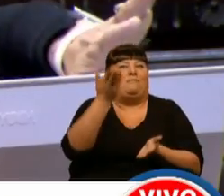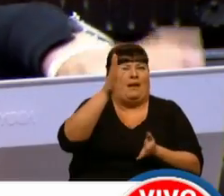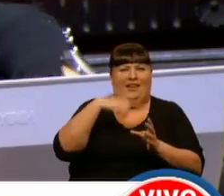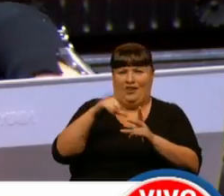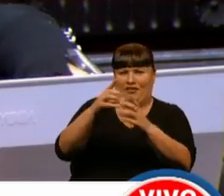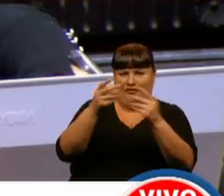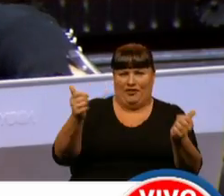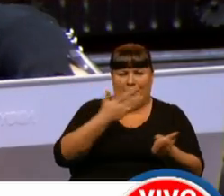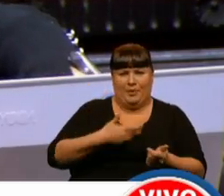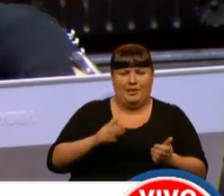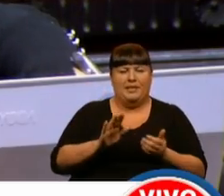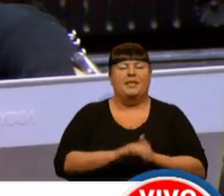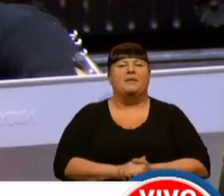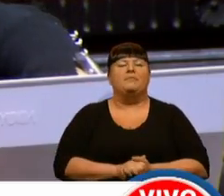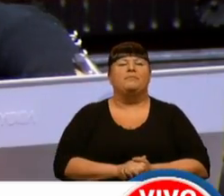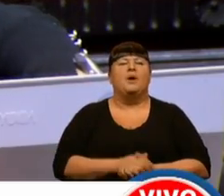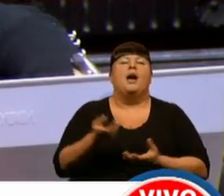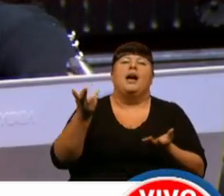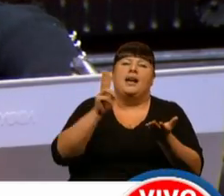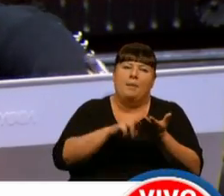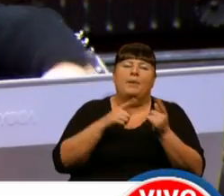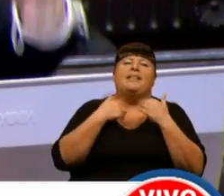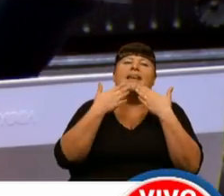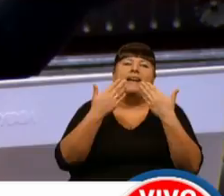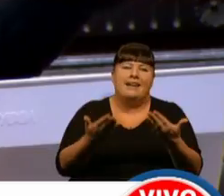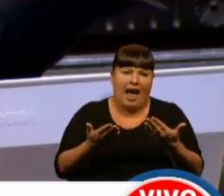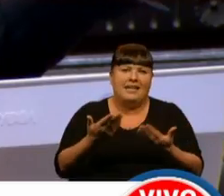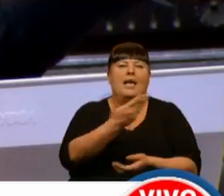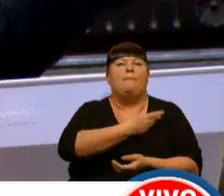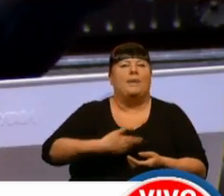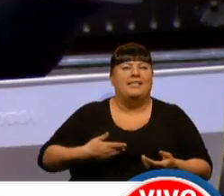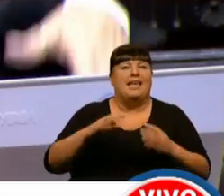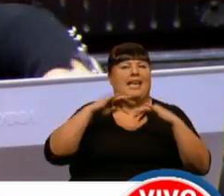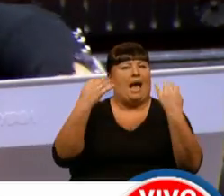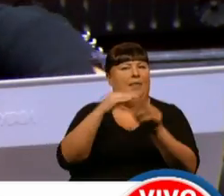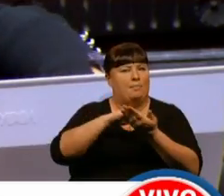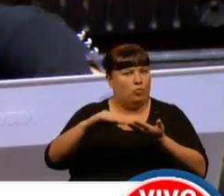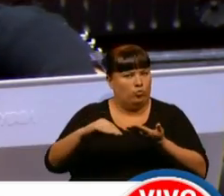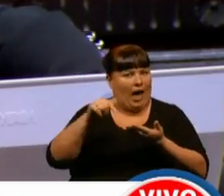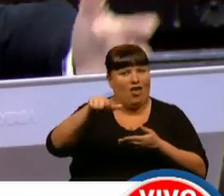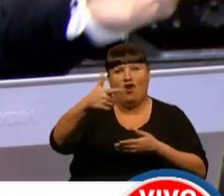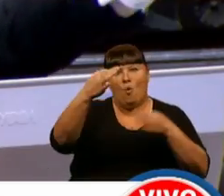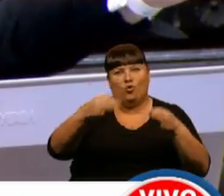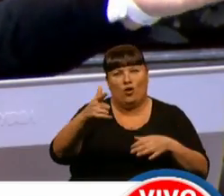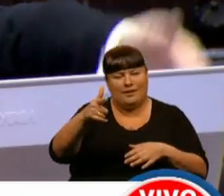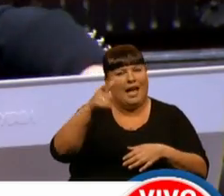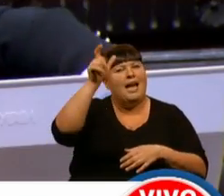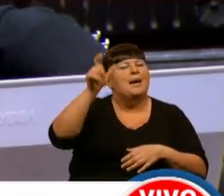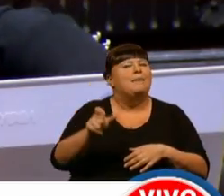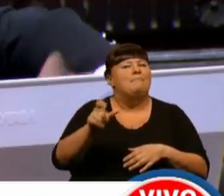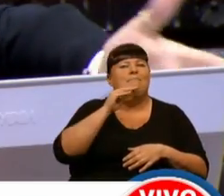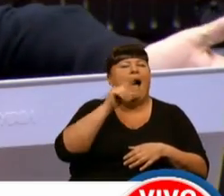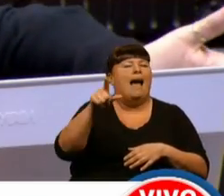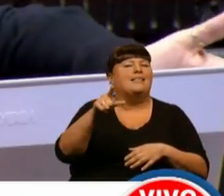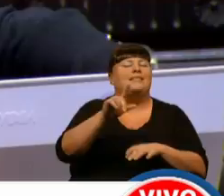terminó a presidente quiero volver a hacer un agradecimiento al presidente de la cámara de diputados que ahora aquí no está pero es una persona